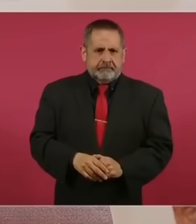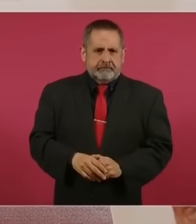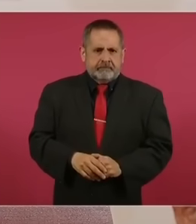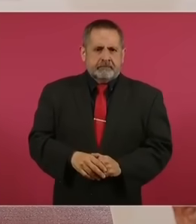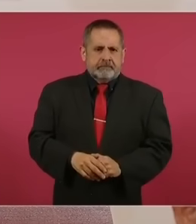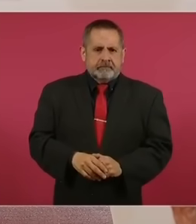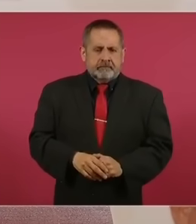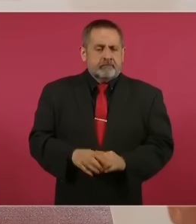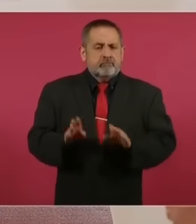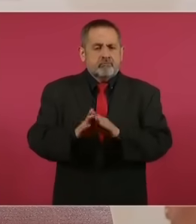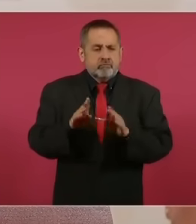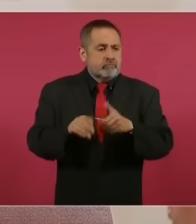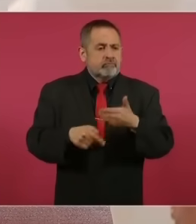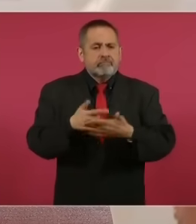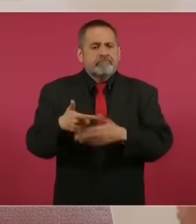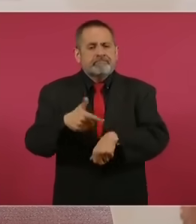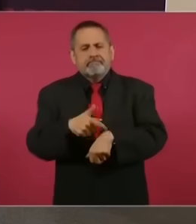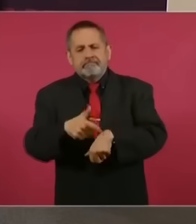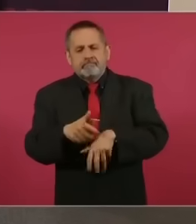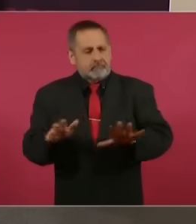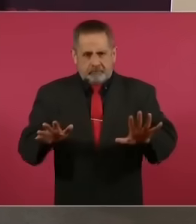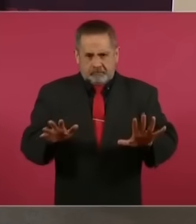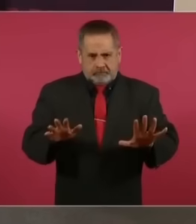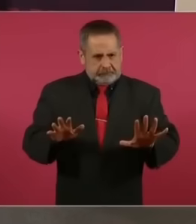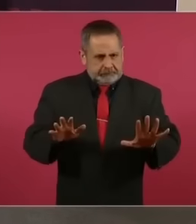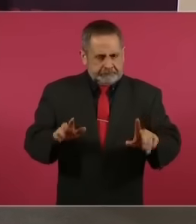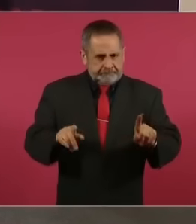de que ya no nos alcanzara el tiempo. Por eso cuando les